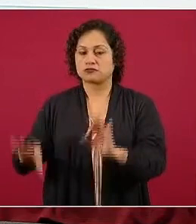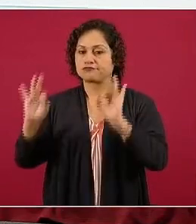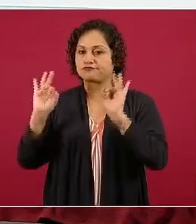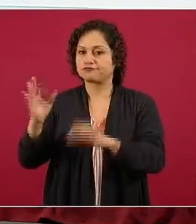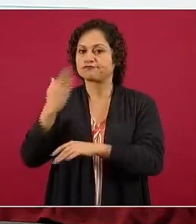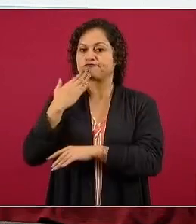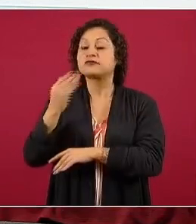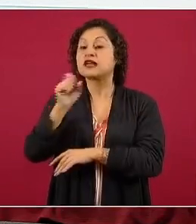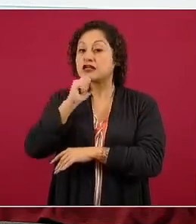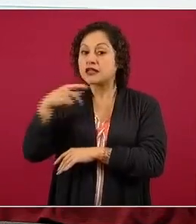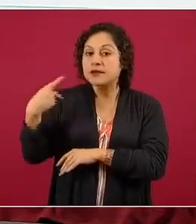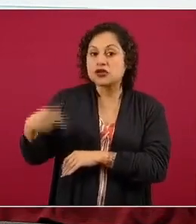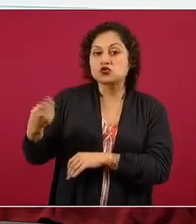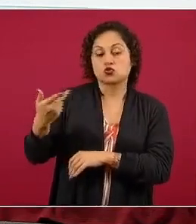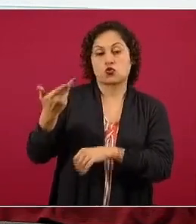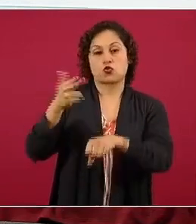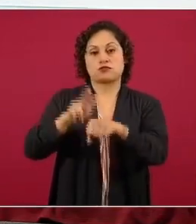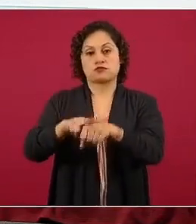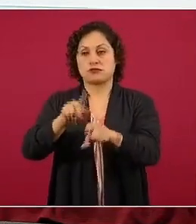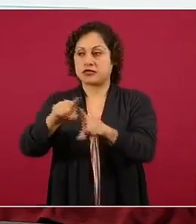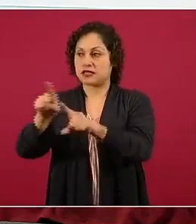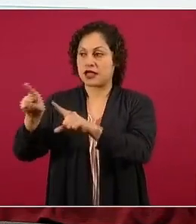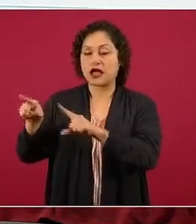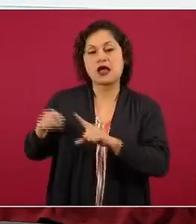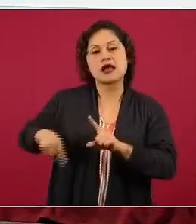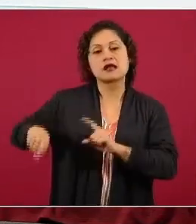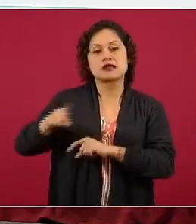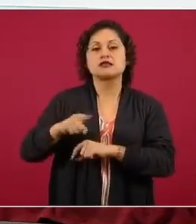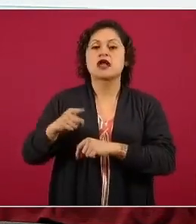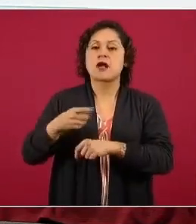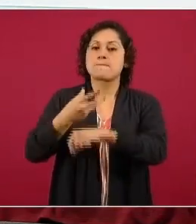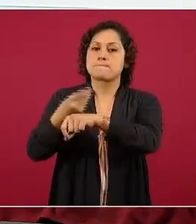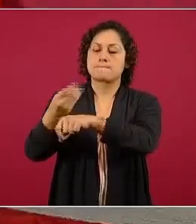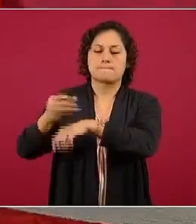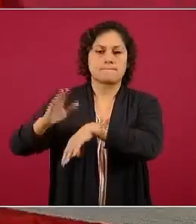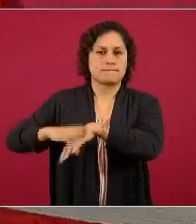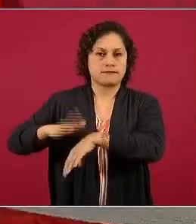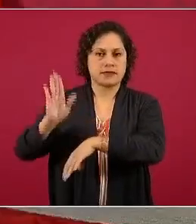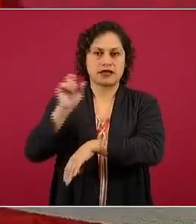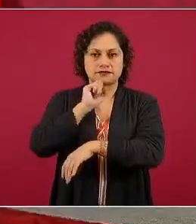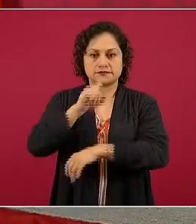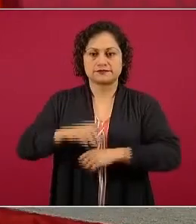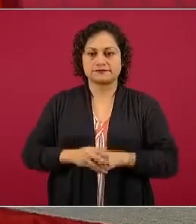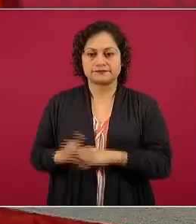capacidades hospitalarias también se están incrementando. La siguiente, por favor.